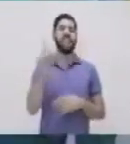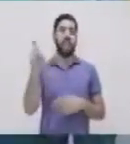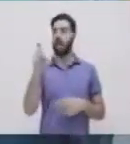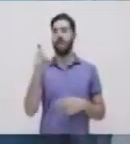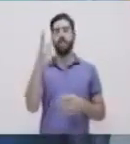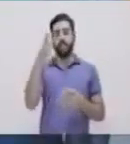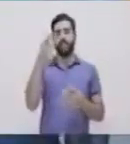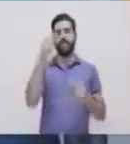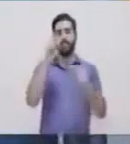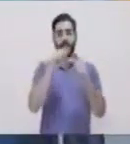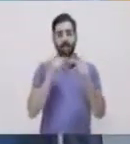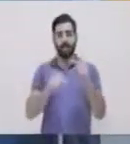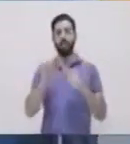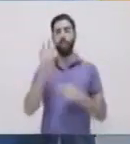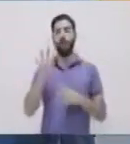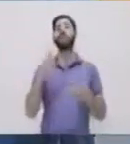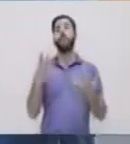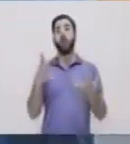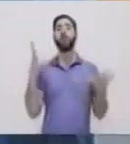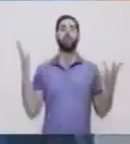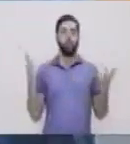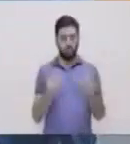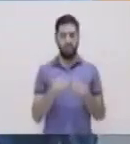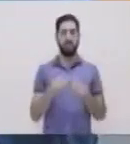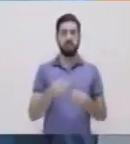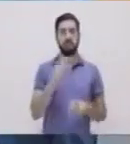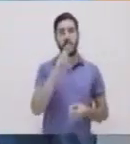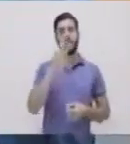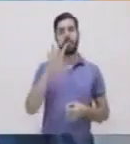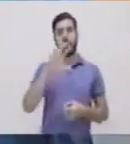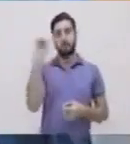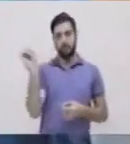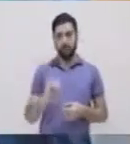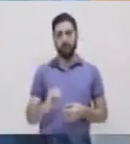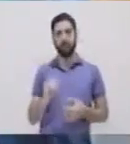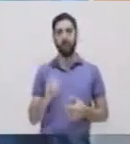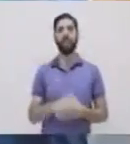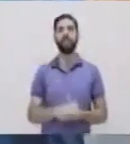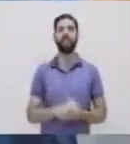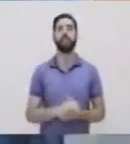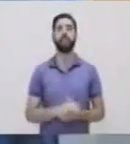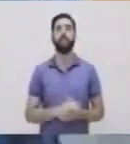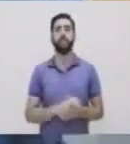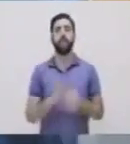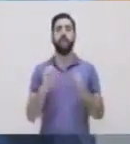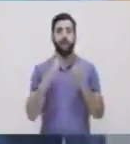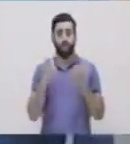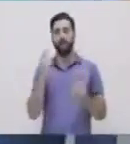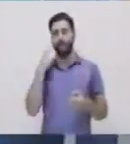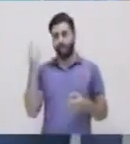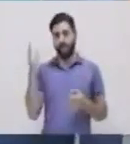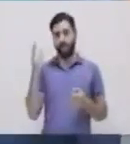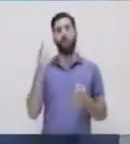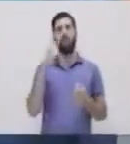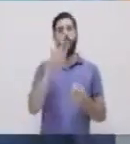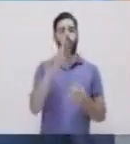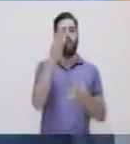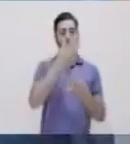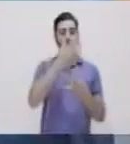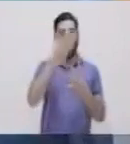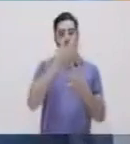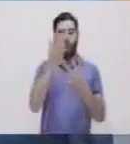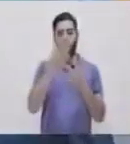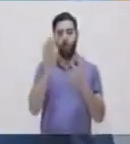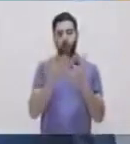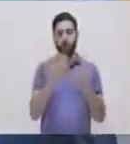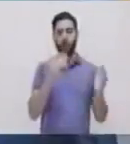iguales, pues cada parte va a tener el 25%. Entonces tenemos 3 cuartiles que lo dividen en 4 partes